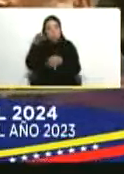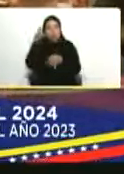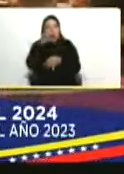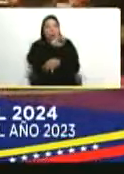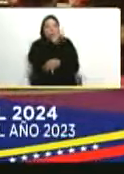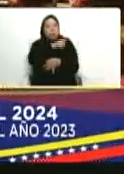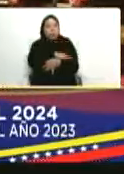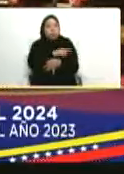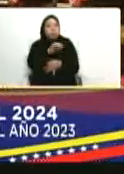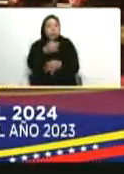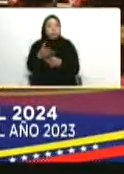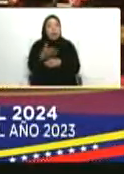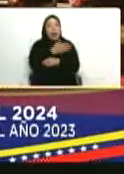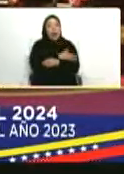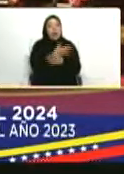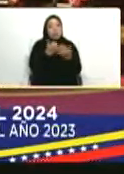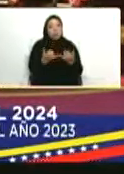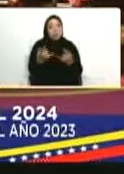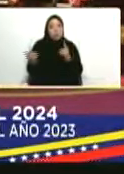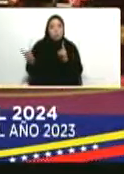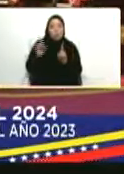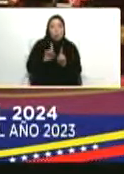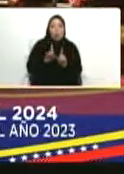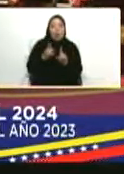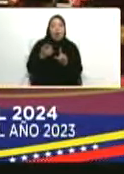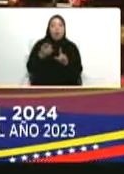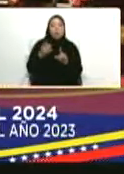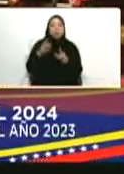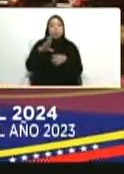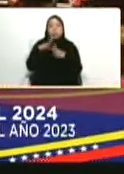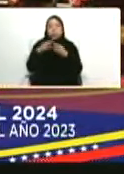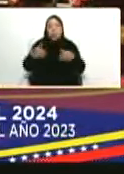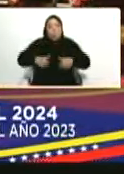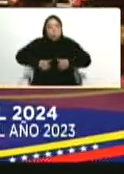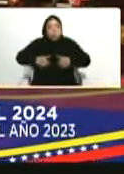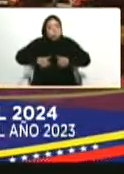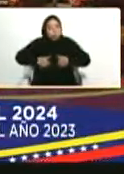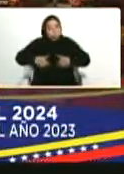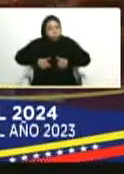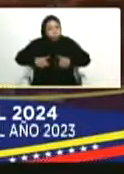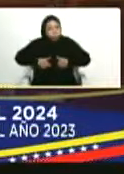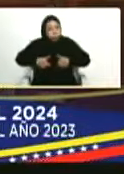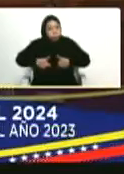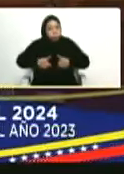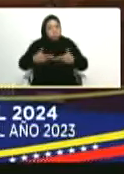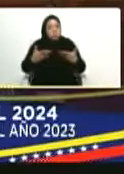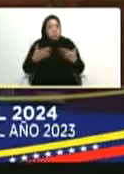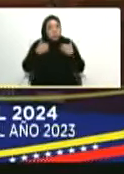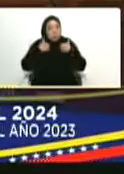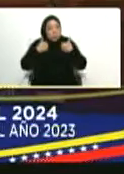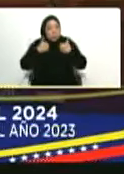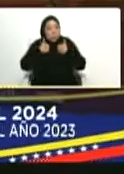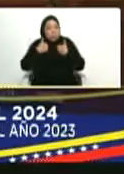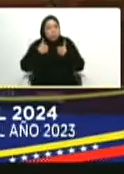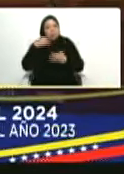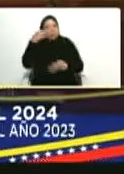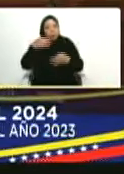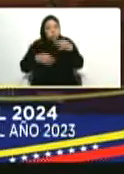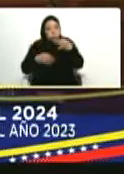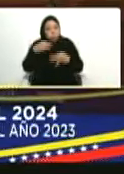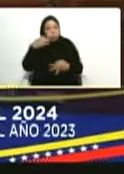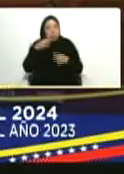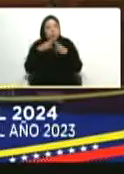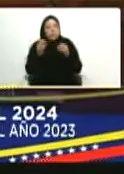han antecedido en este sitial que hoy ocupo, todo el esfuerzo desde la presidencia del tribunal para todos